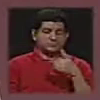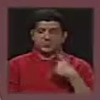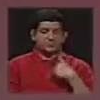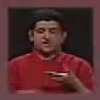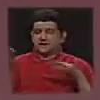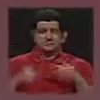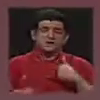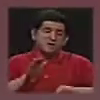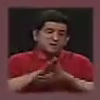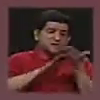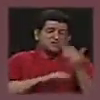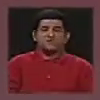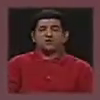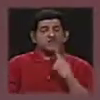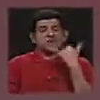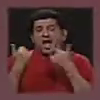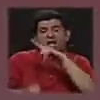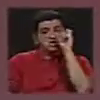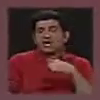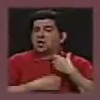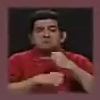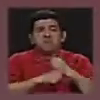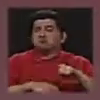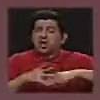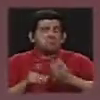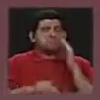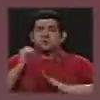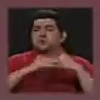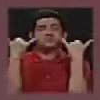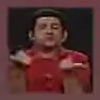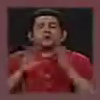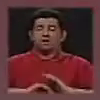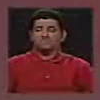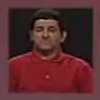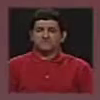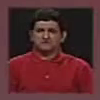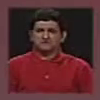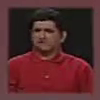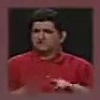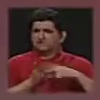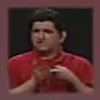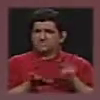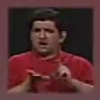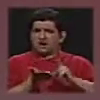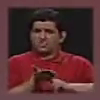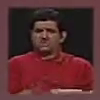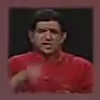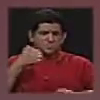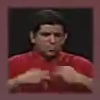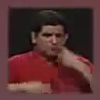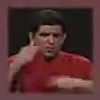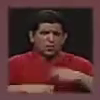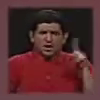me vaya y diga, ya fui, ya le consulté a la municipalidad, voy a empezar a construir. Es decir, el contrato con vicios de nulidad